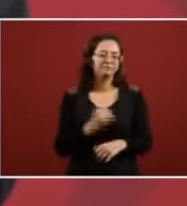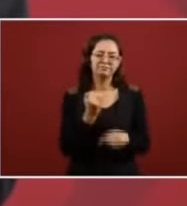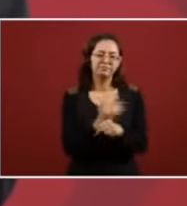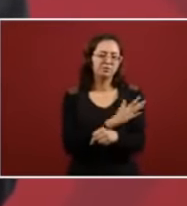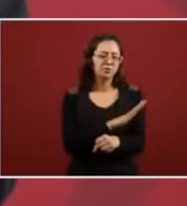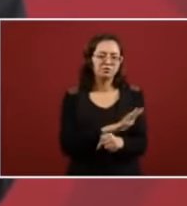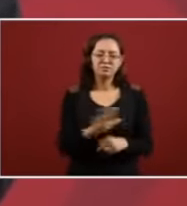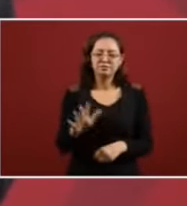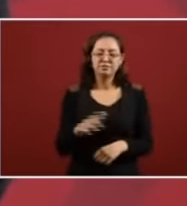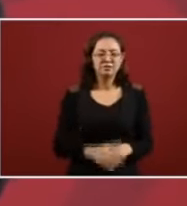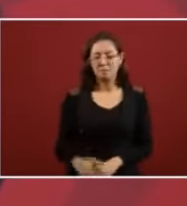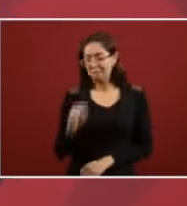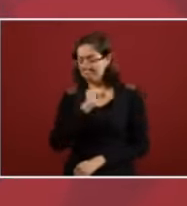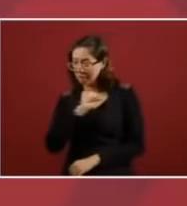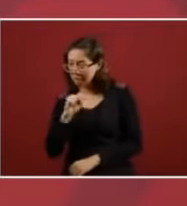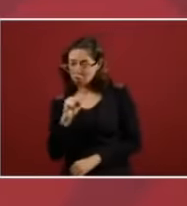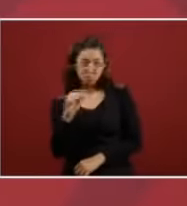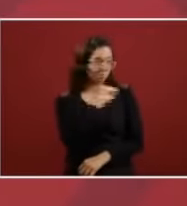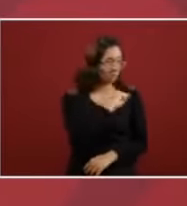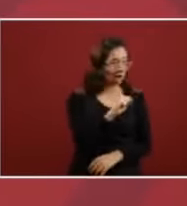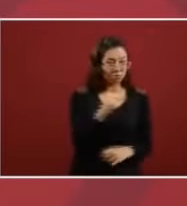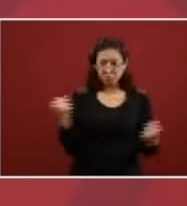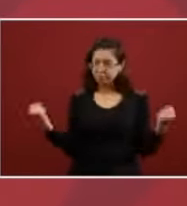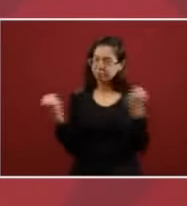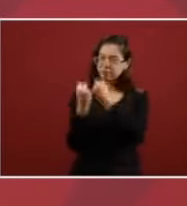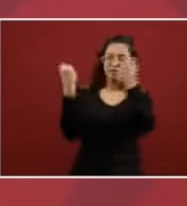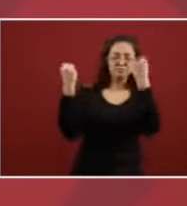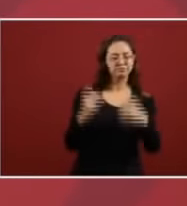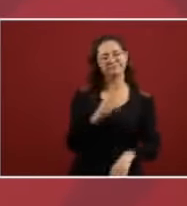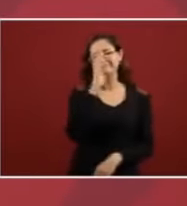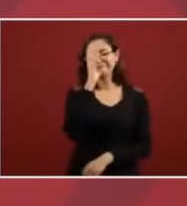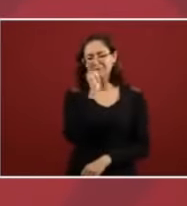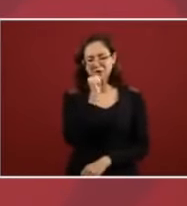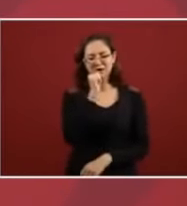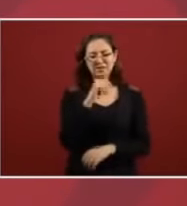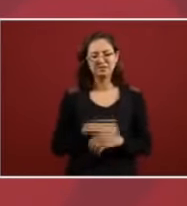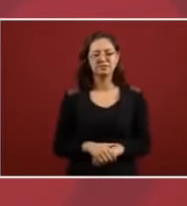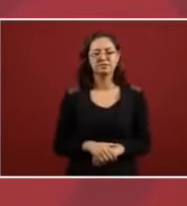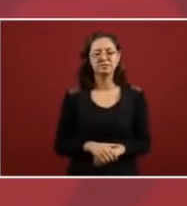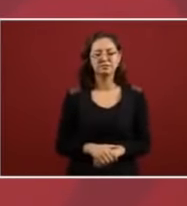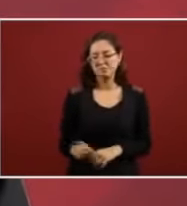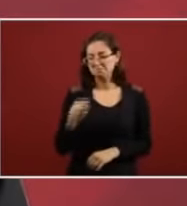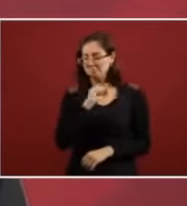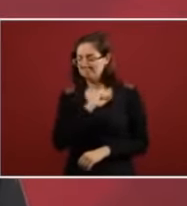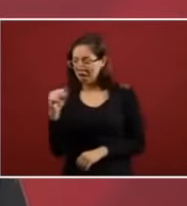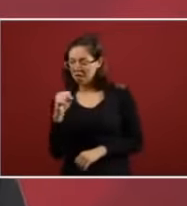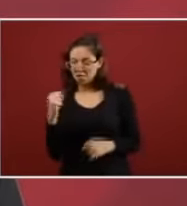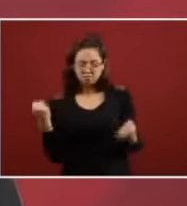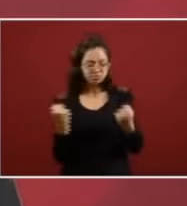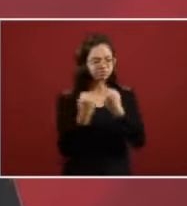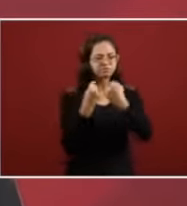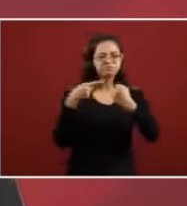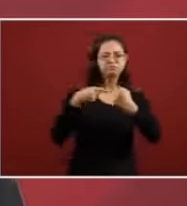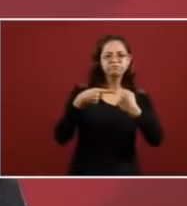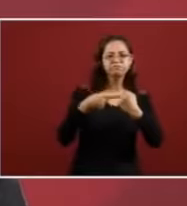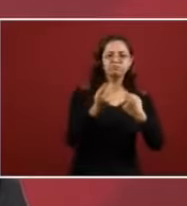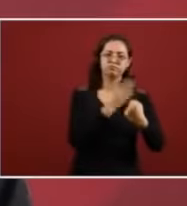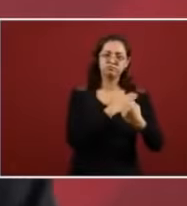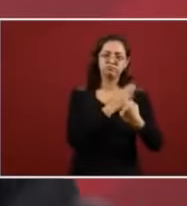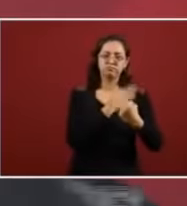que el mal no se puede enfrentar con el mal el mal hay que enfrentarlo haciendo el bien